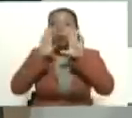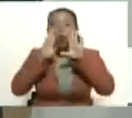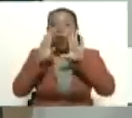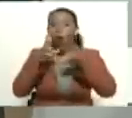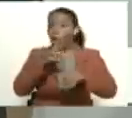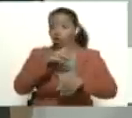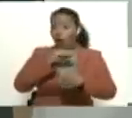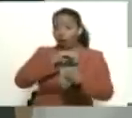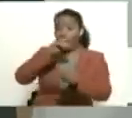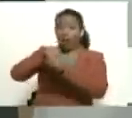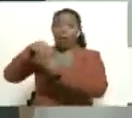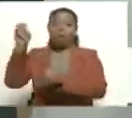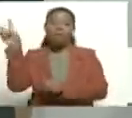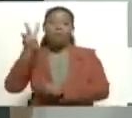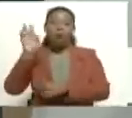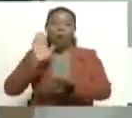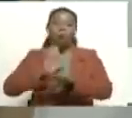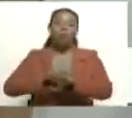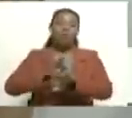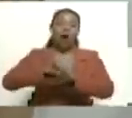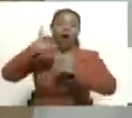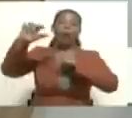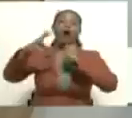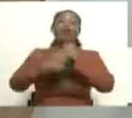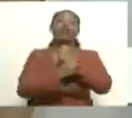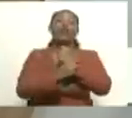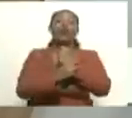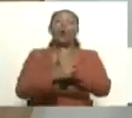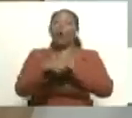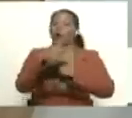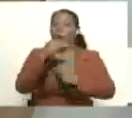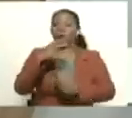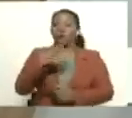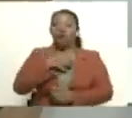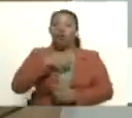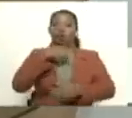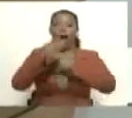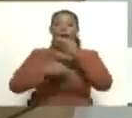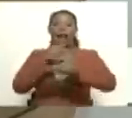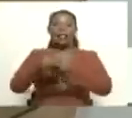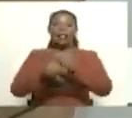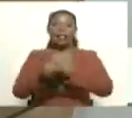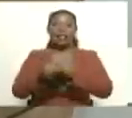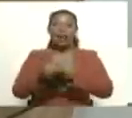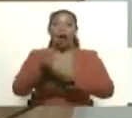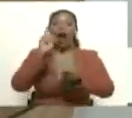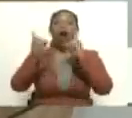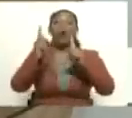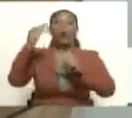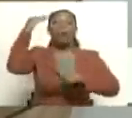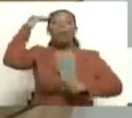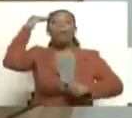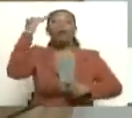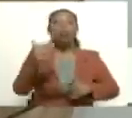invadimos Venezuela porque Guaidó no se atrevió a poner al menos algunos soldados.